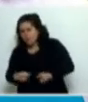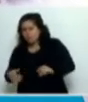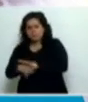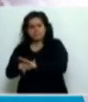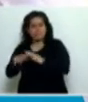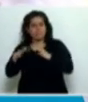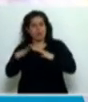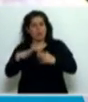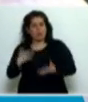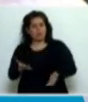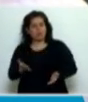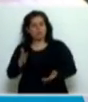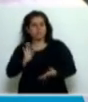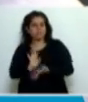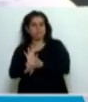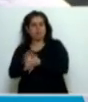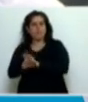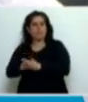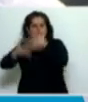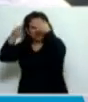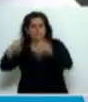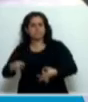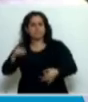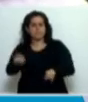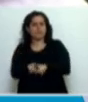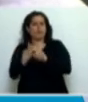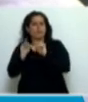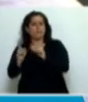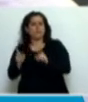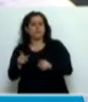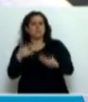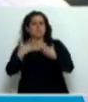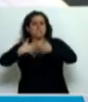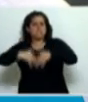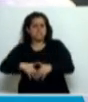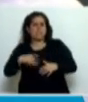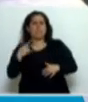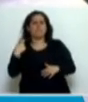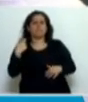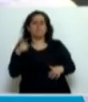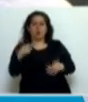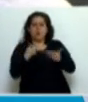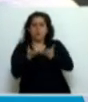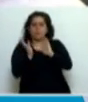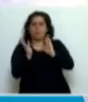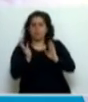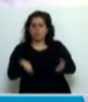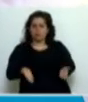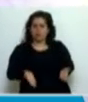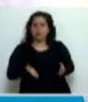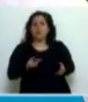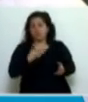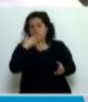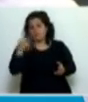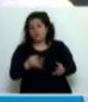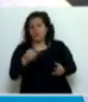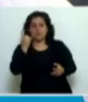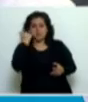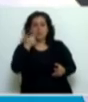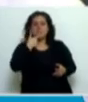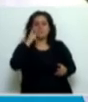que permita garantizar la sostenibilidad del sistema previsional público asistido que se ha hecho a través